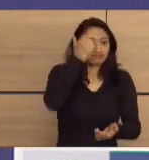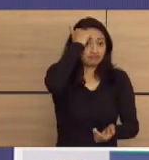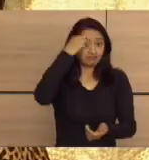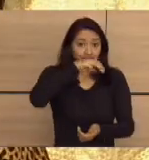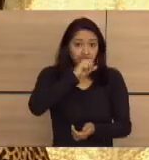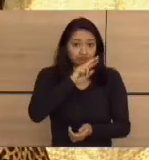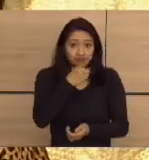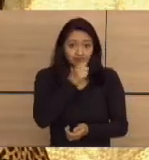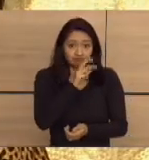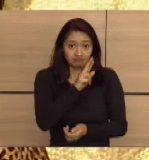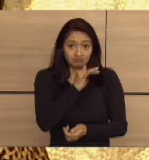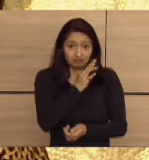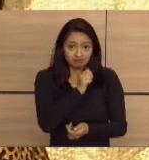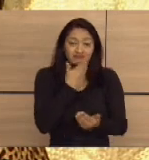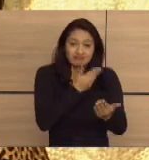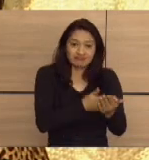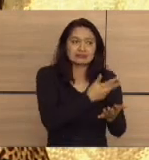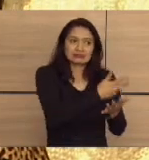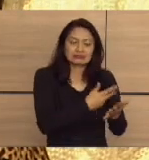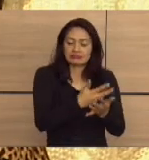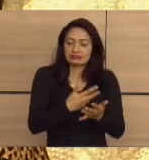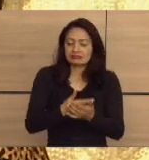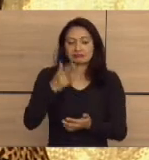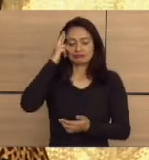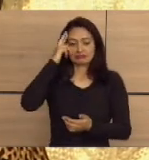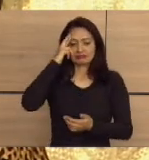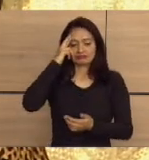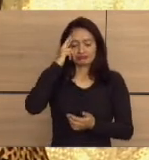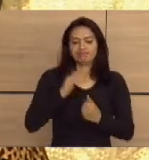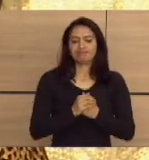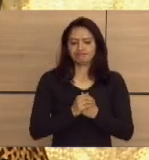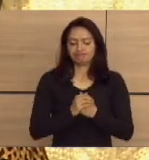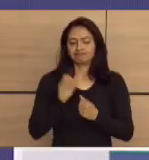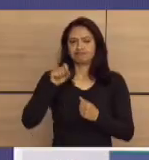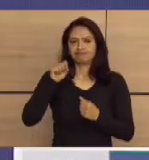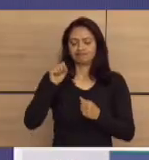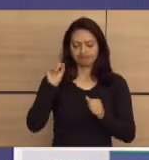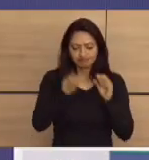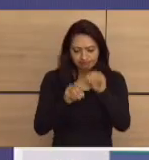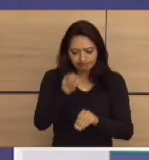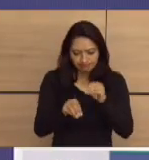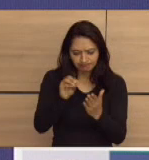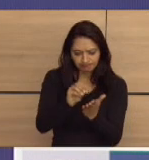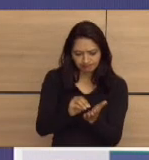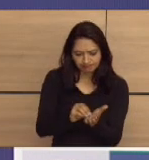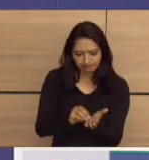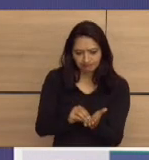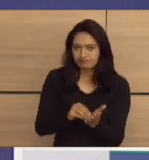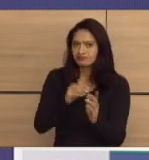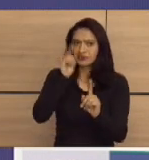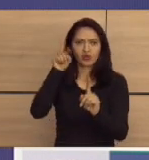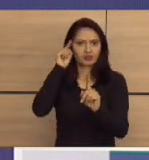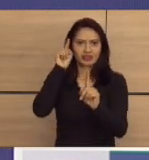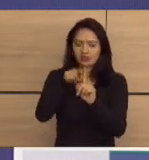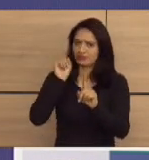Margarita. El tema es tan retador que requiere tanto rigor que estas provocaciones siempre vendrán al lugar y son las que nunca podremos perder de vista en la